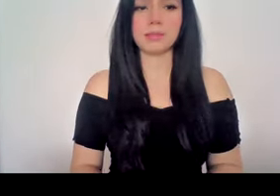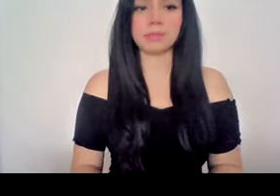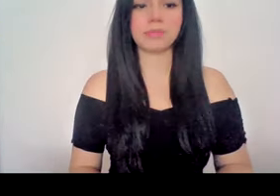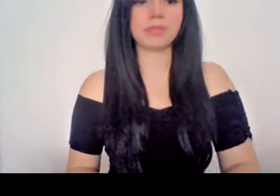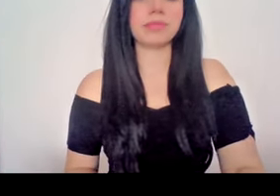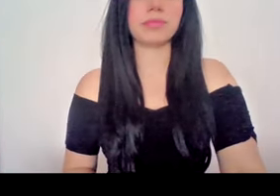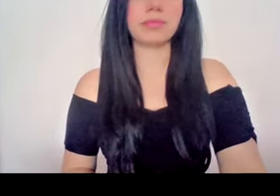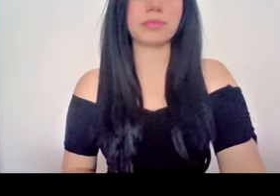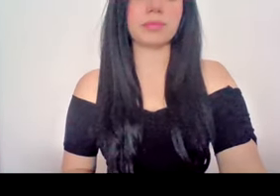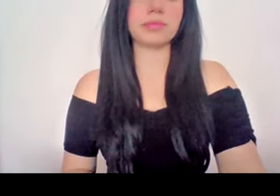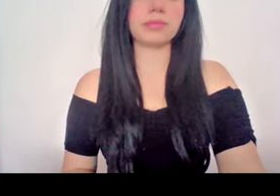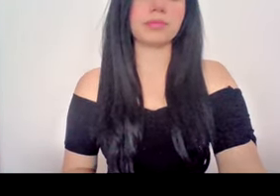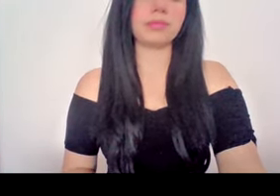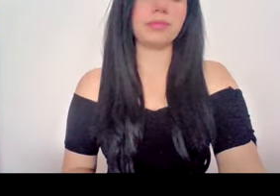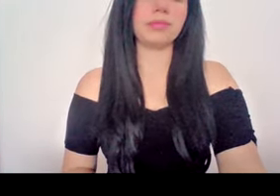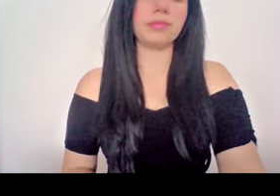Familia.